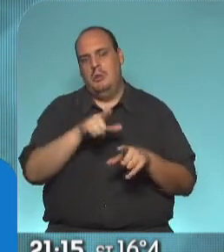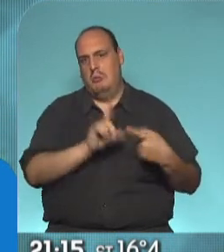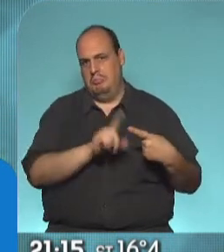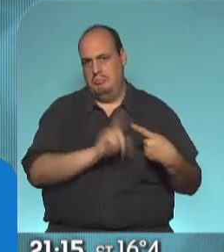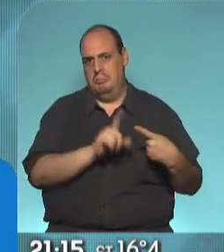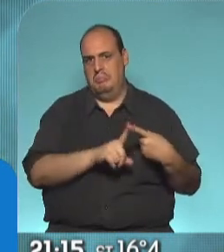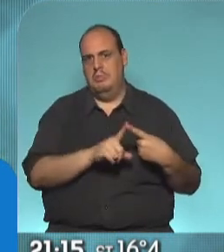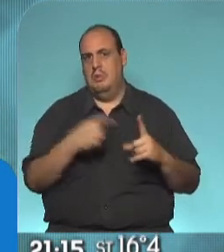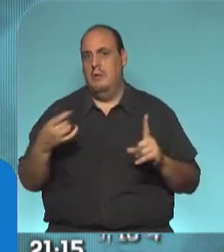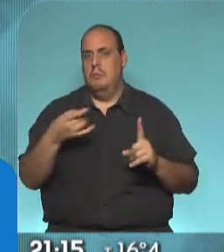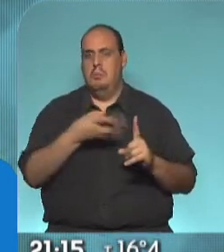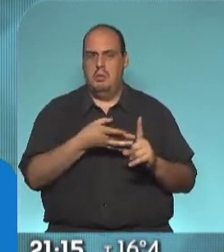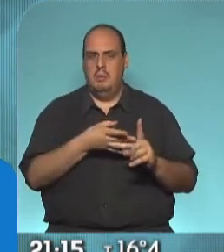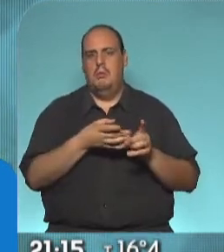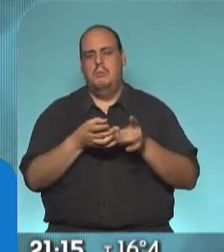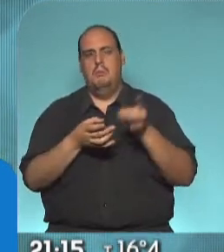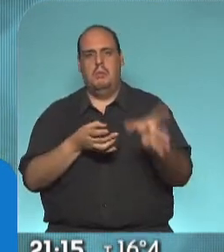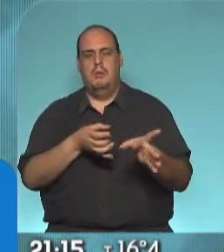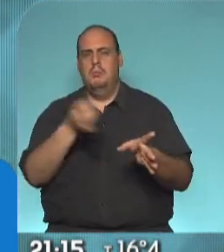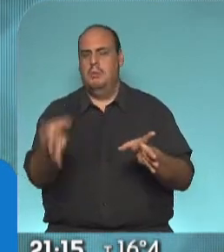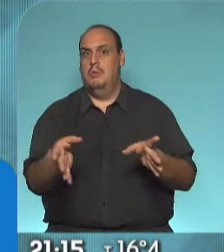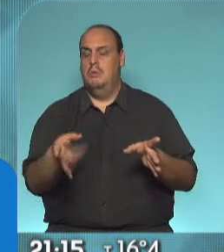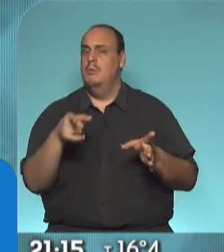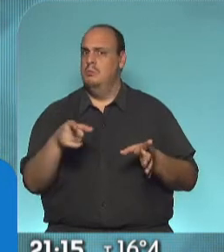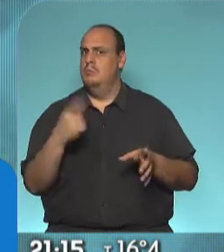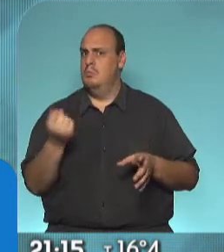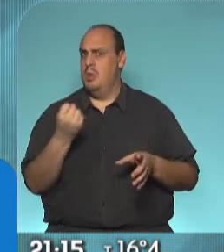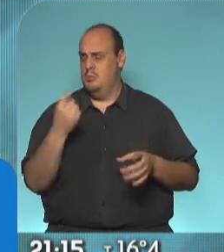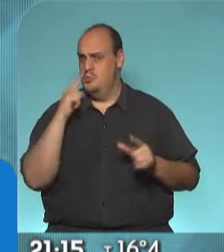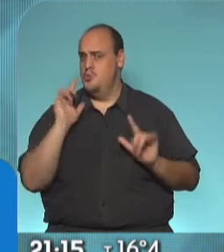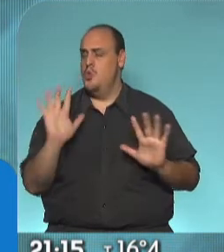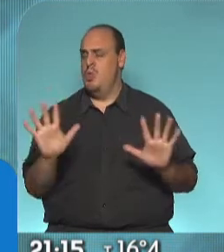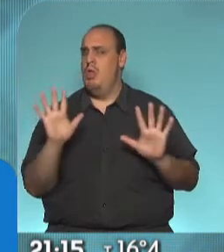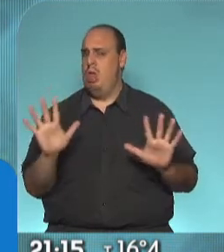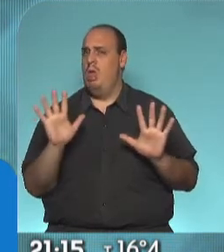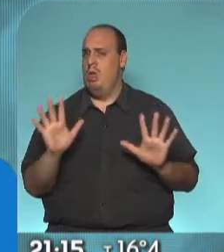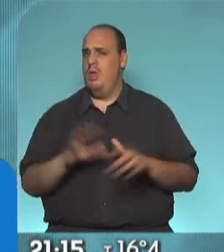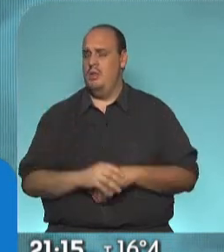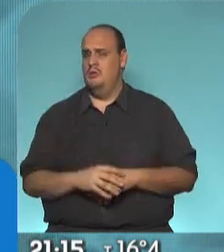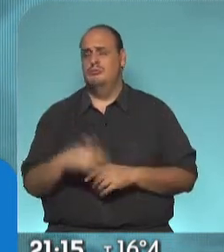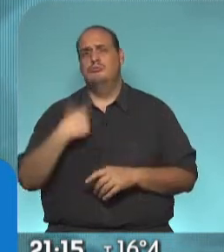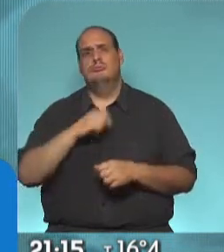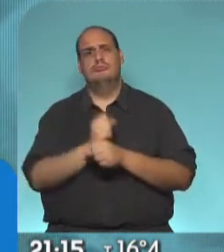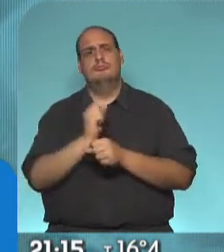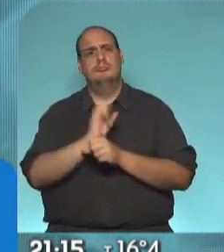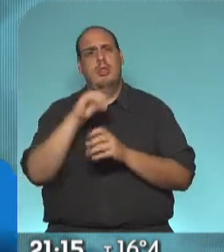eso, existe y es muy importante y hay que tener mucho cuidado. Los que trabajamos en medicina